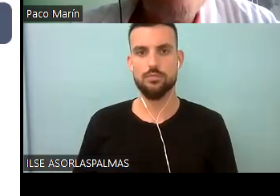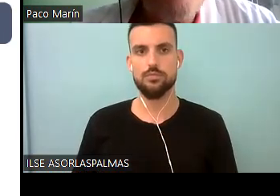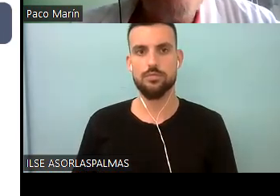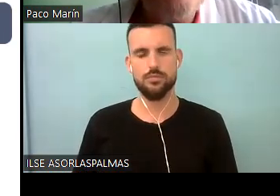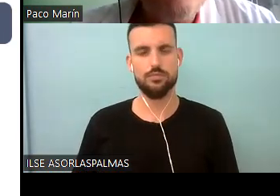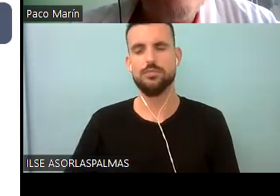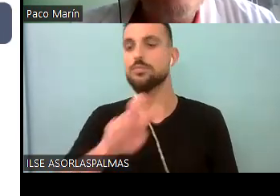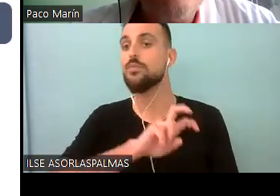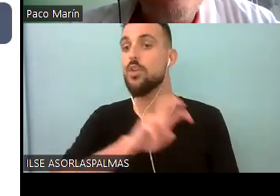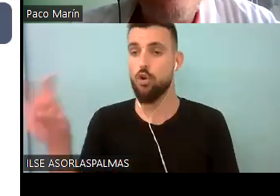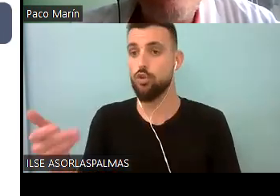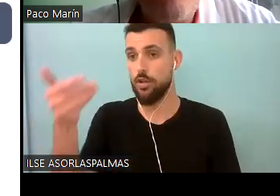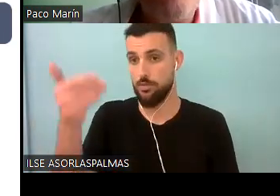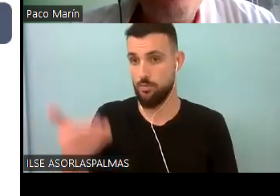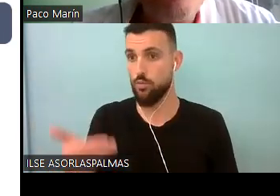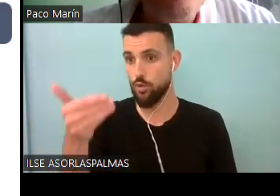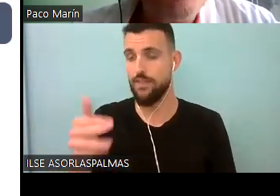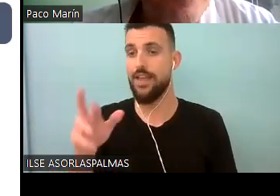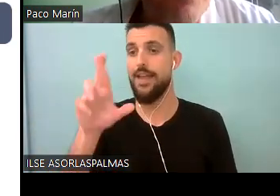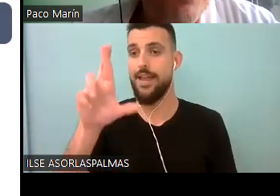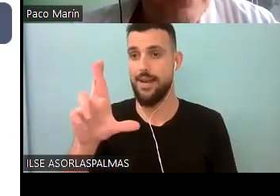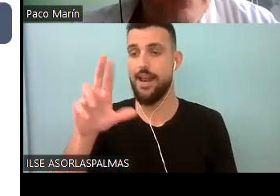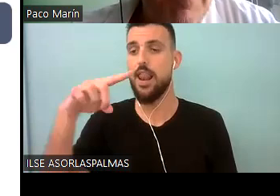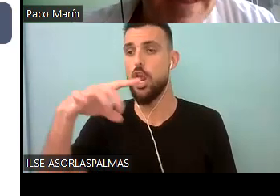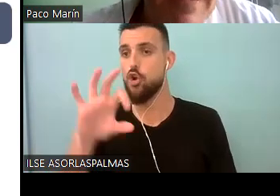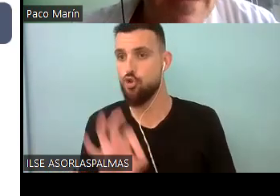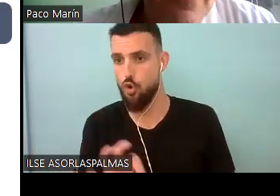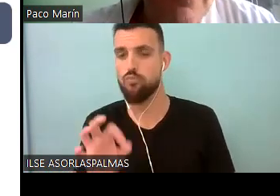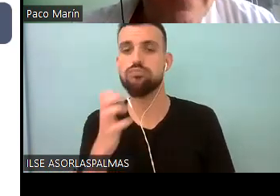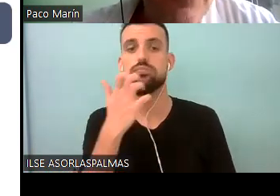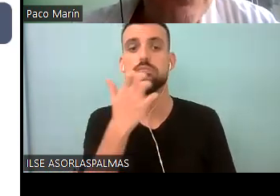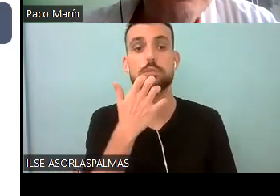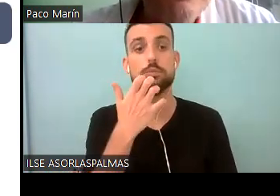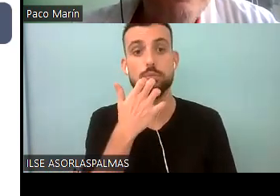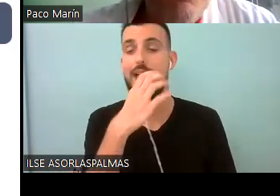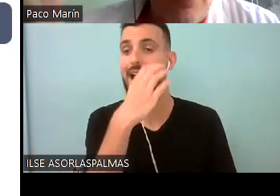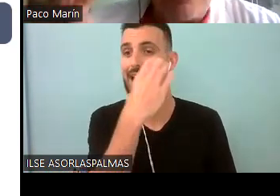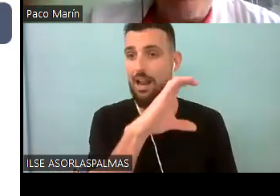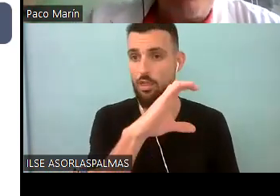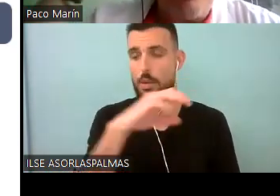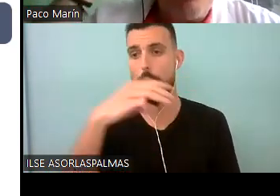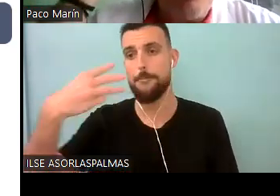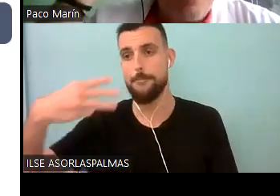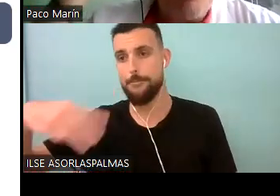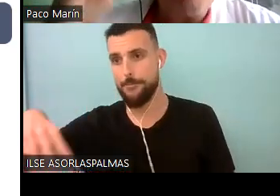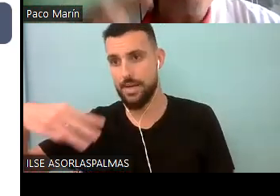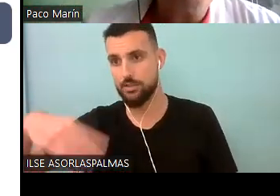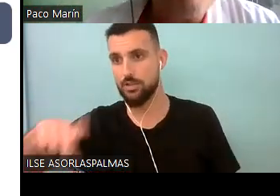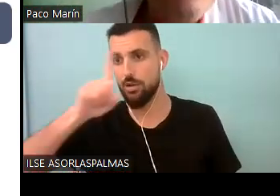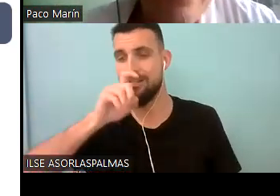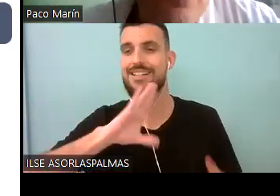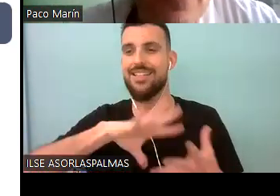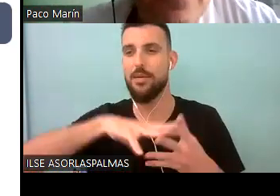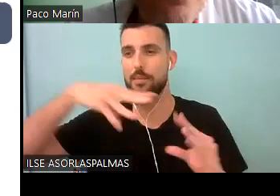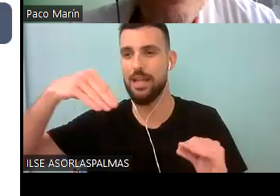Minerales adecuados en el LRGO durante el ejercicio teníamos parte del calcio y el magnesio, por la contracción y relajación muscular que comentábamos, estaba